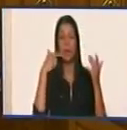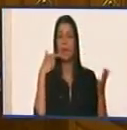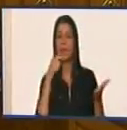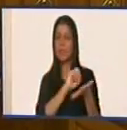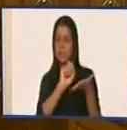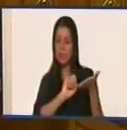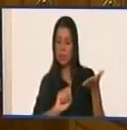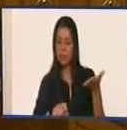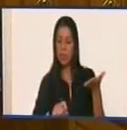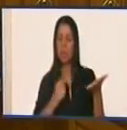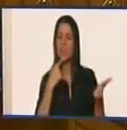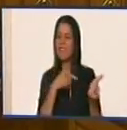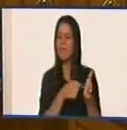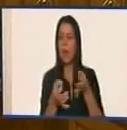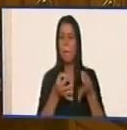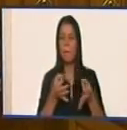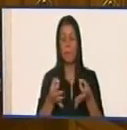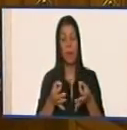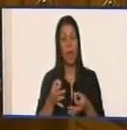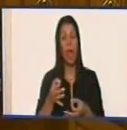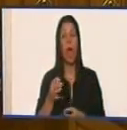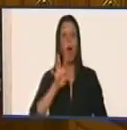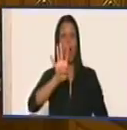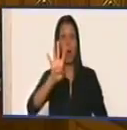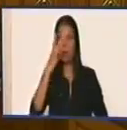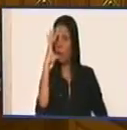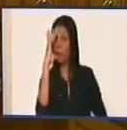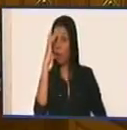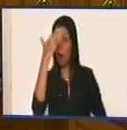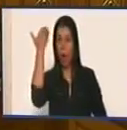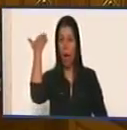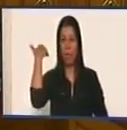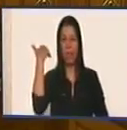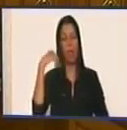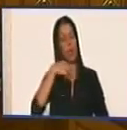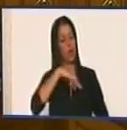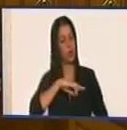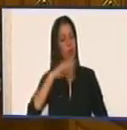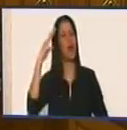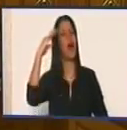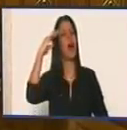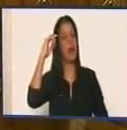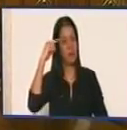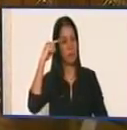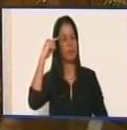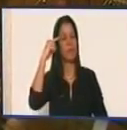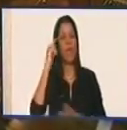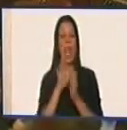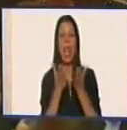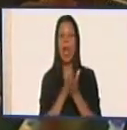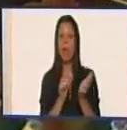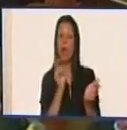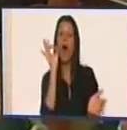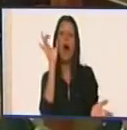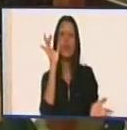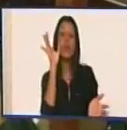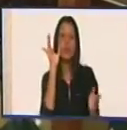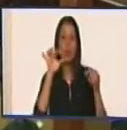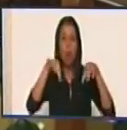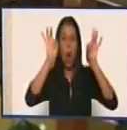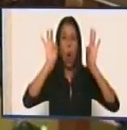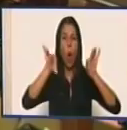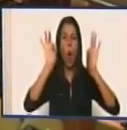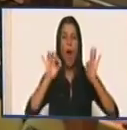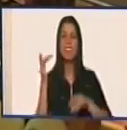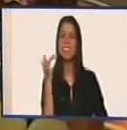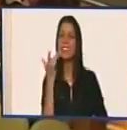nosotros el 4 de febrero traíamos ya lo que llamábamos el libro azul, era un folleto muy modesto, pero